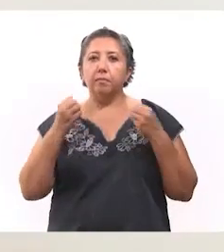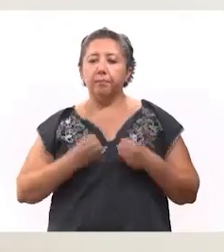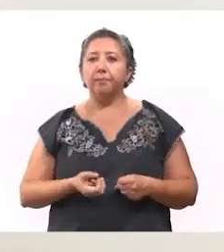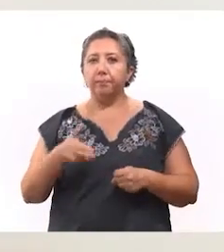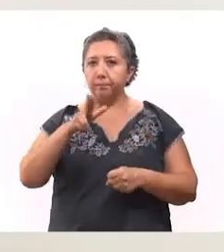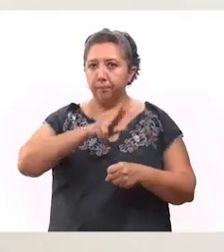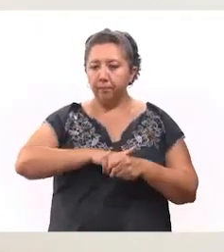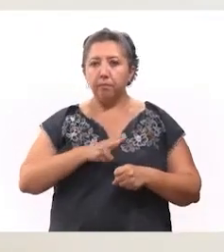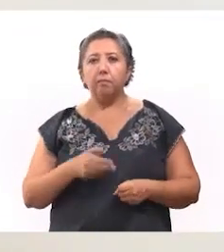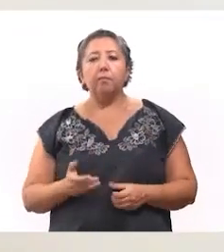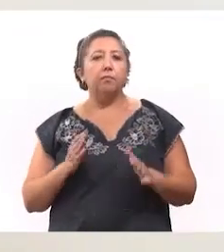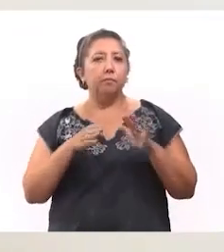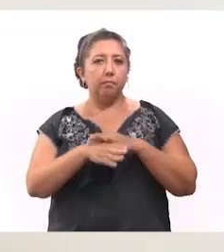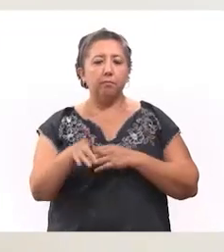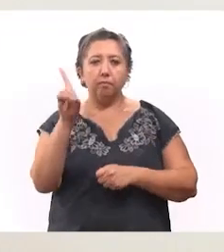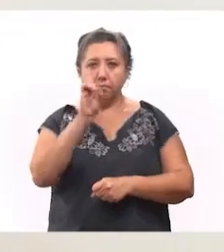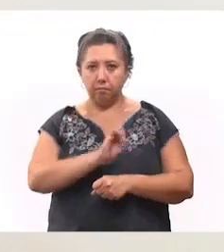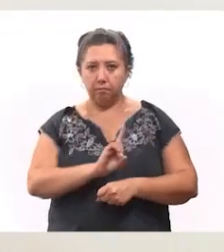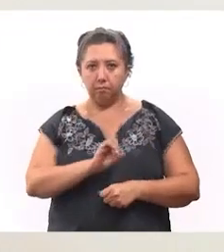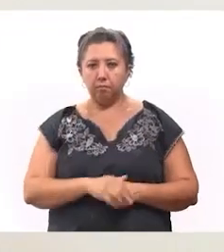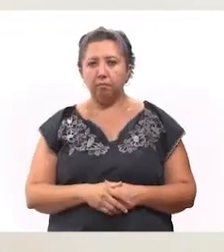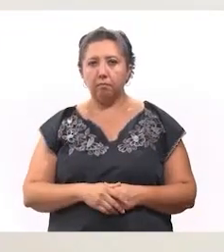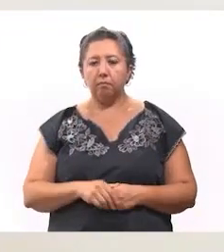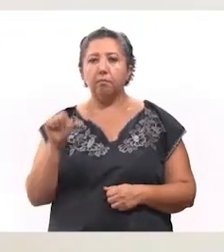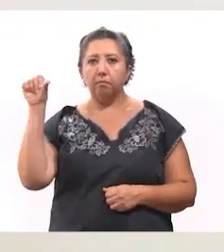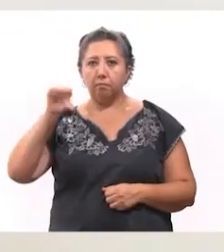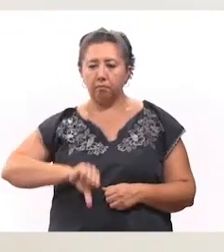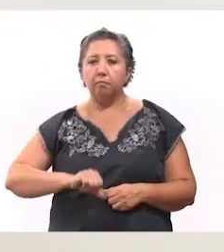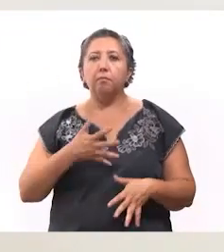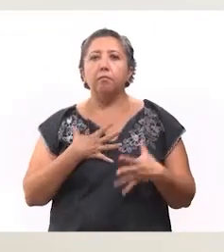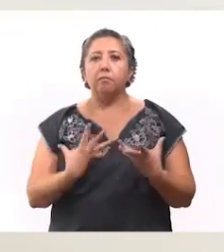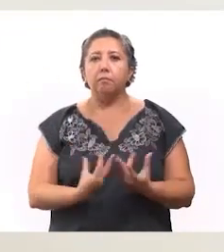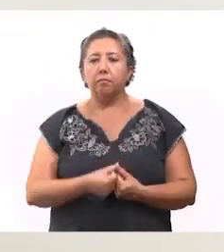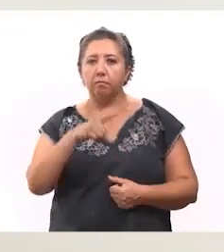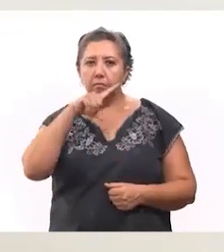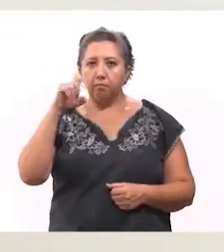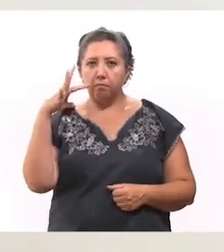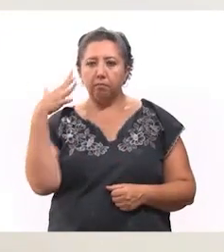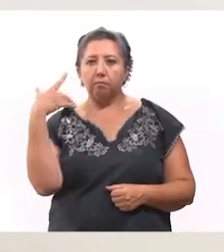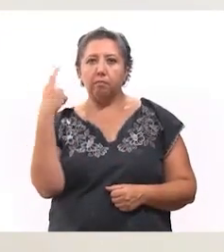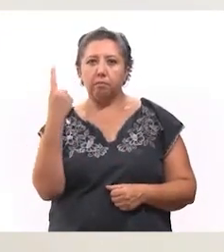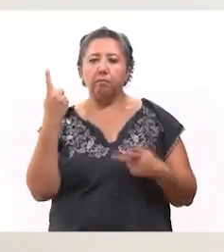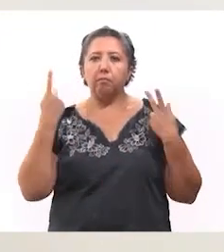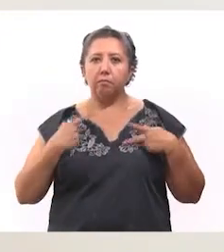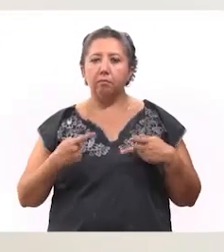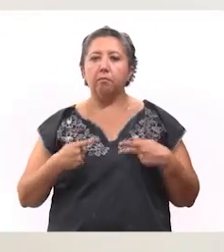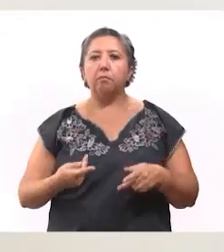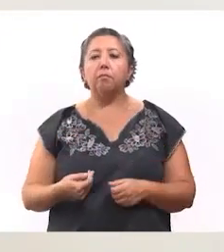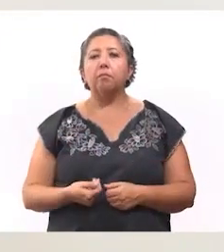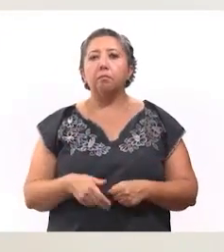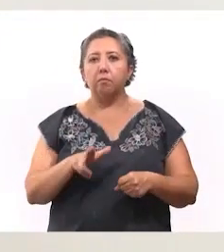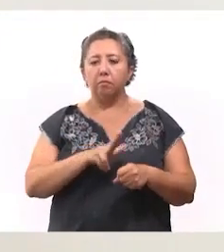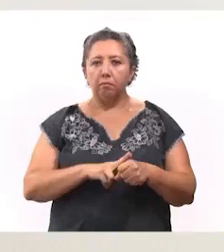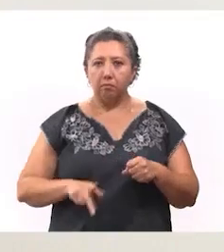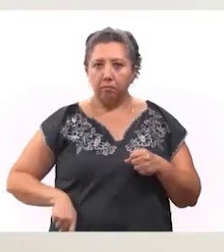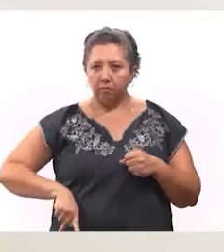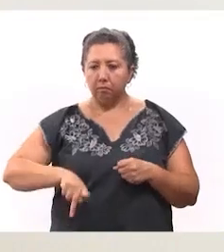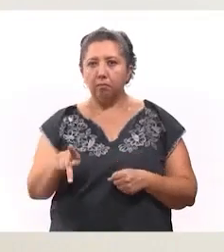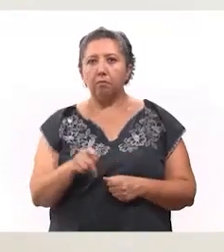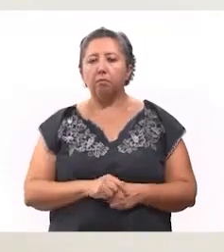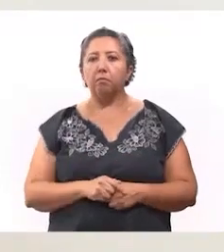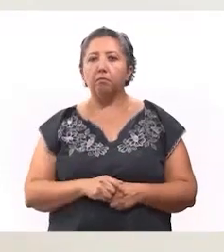son la ocupación hospitalaria y los ingresos diarios. El día de hoy tenemos 151 pacientes en hospitales públicos.